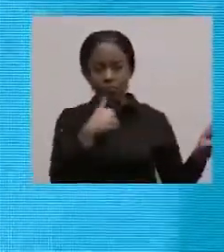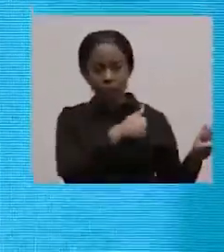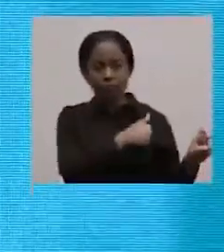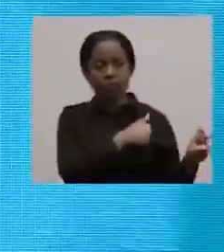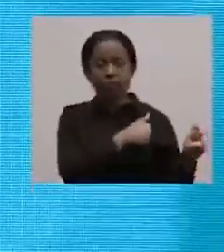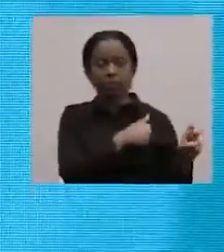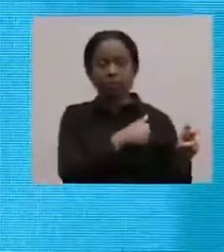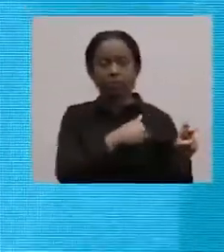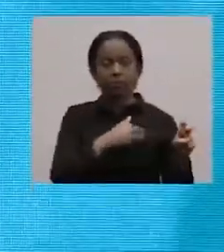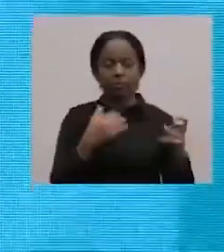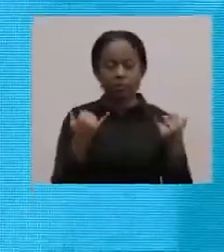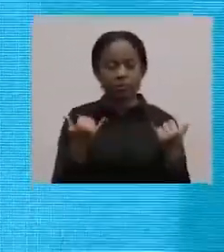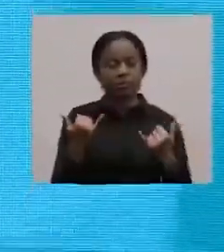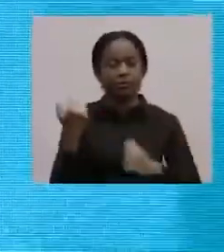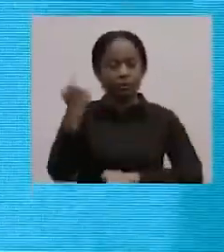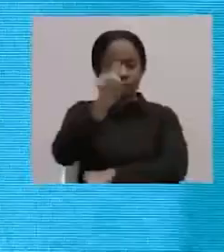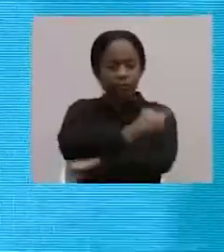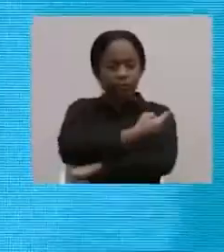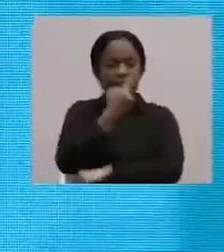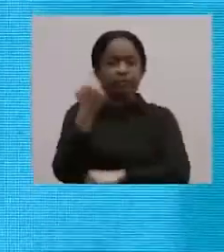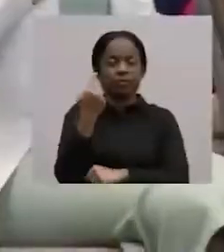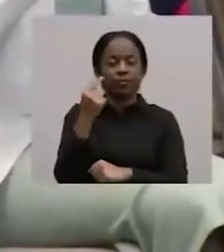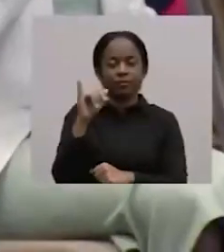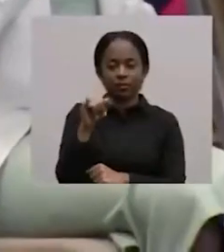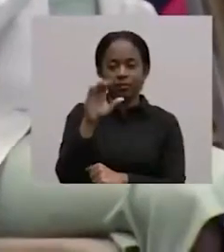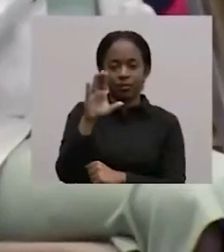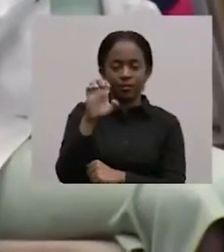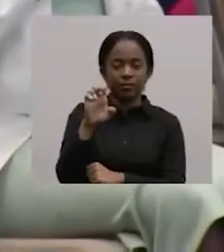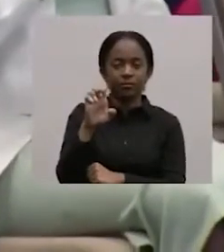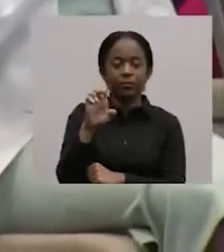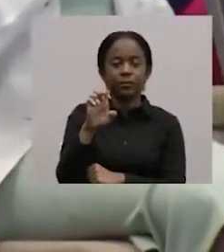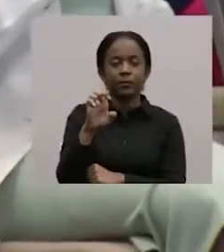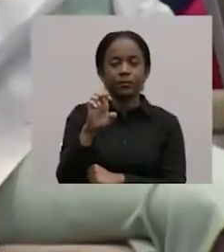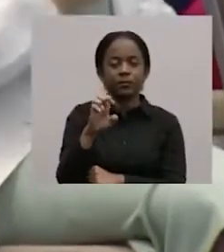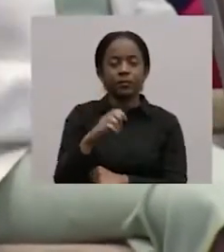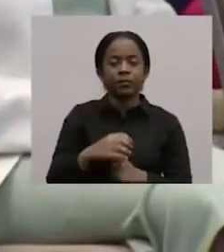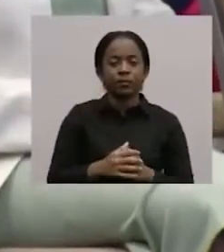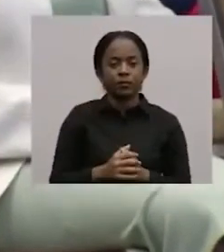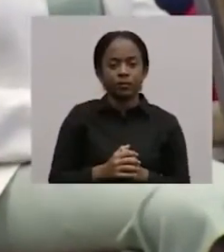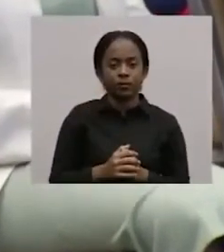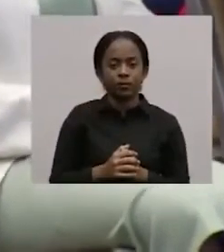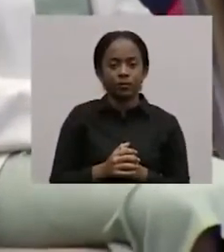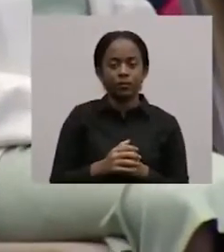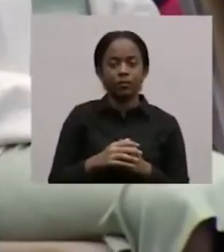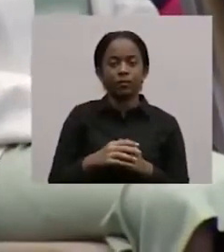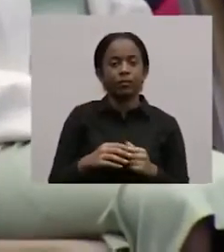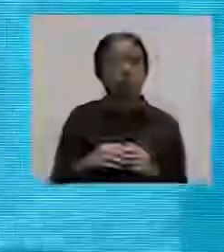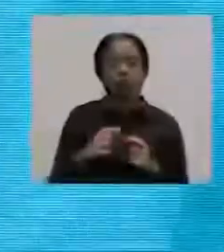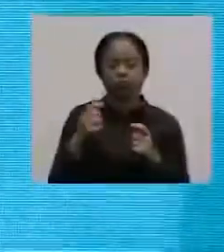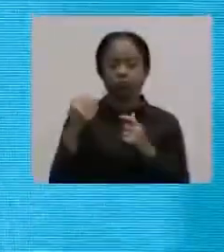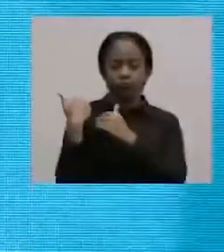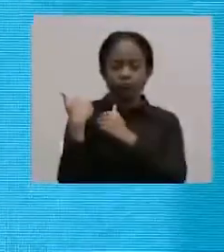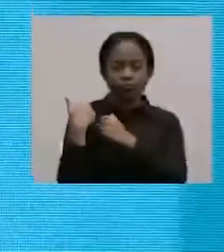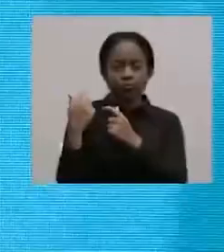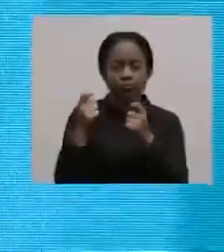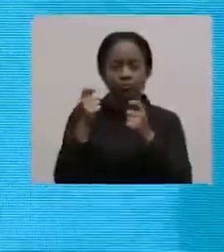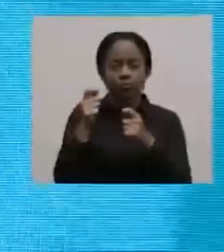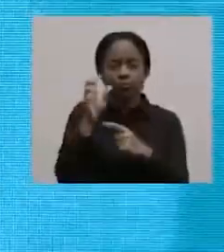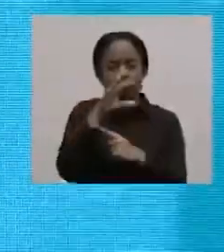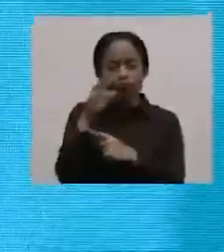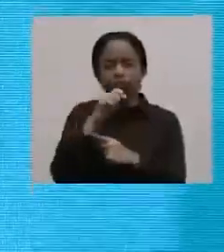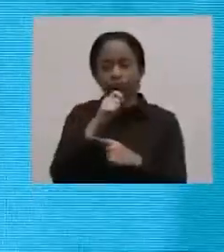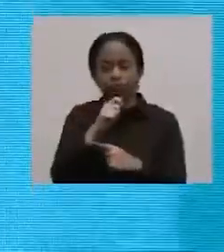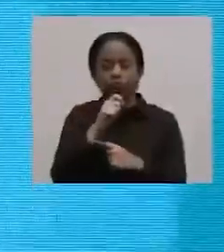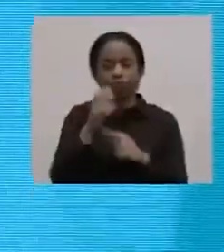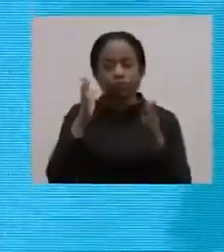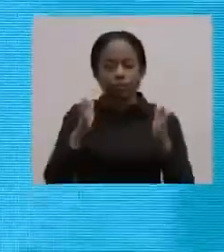conforman el Pleno de la Junta Central Electoral. Buenos días, directores de medio que aquí nos acompañan.